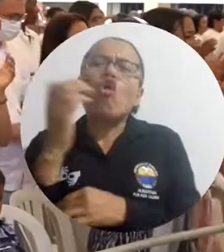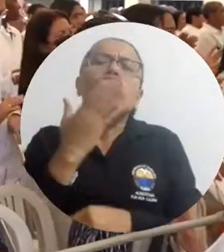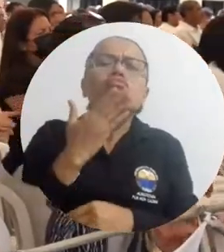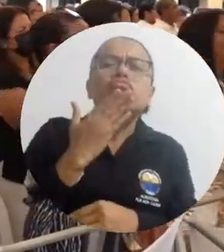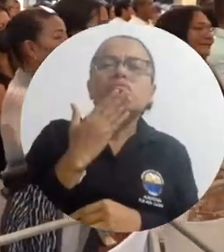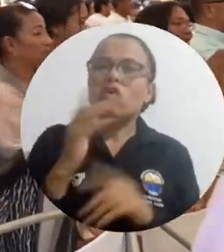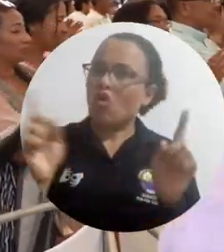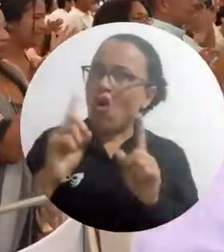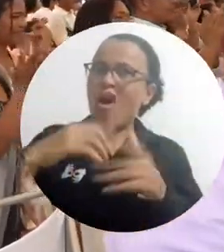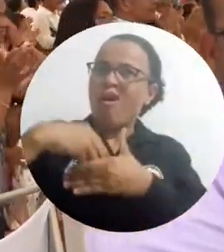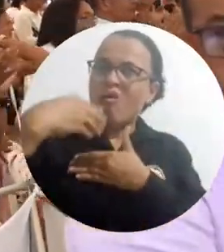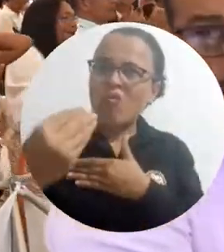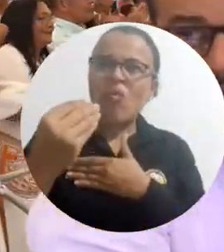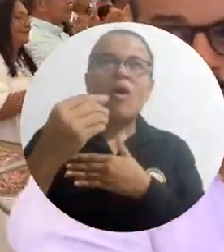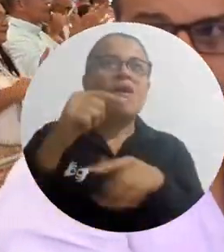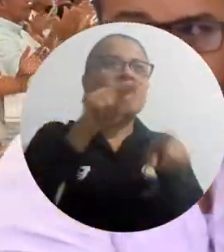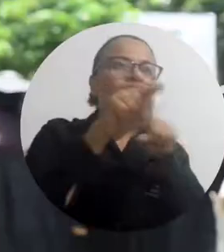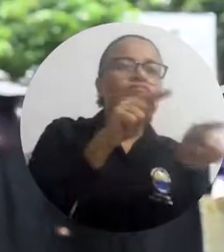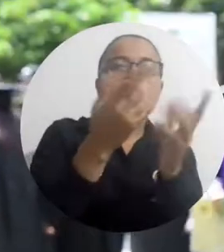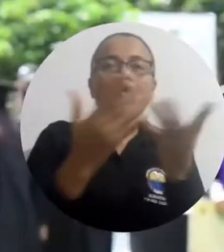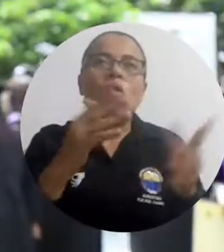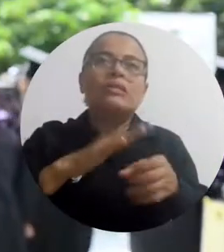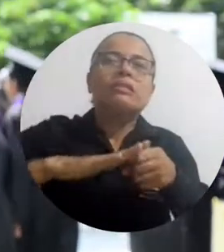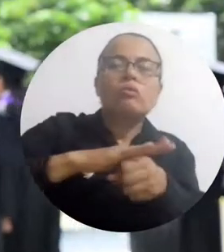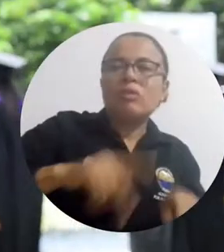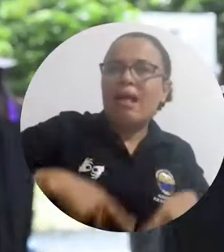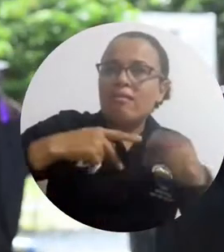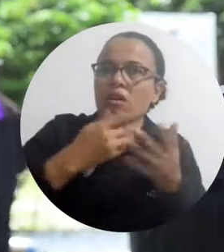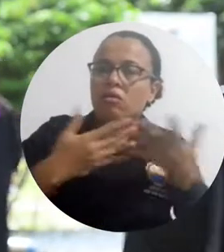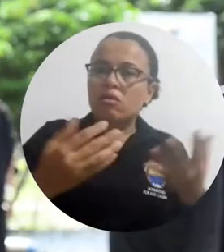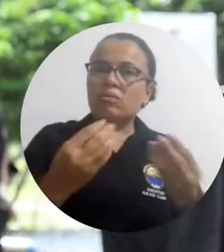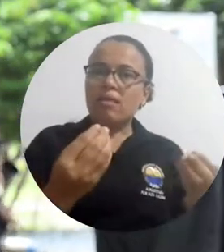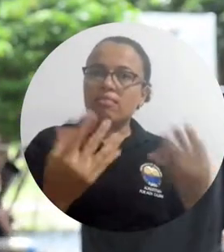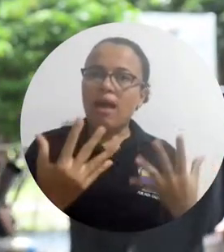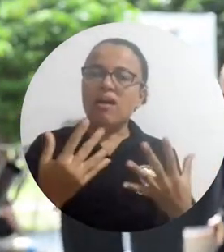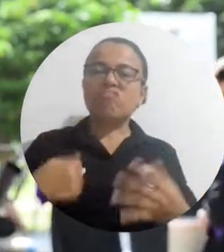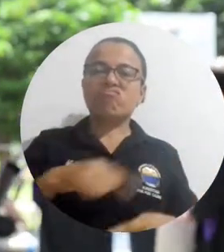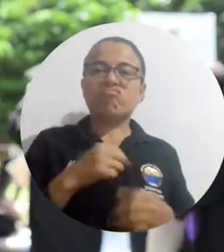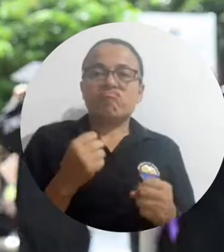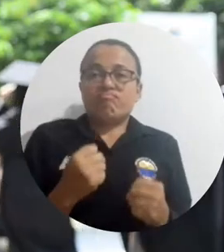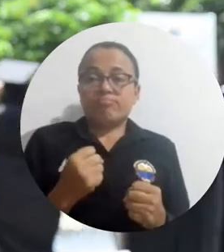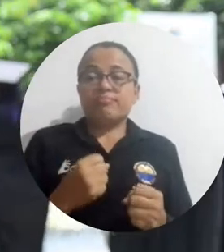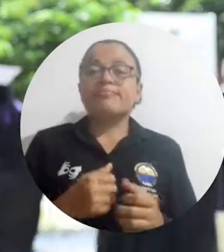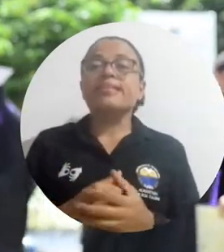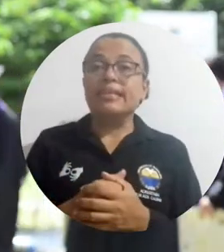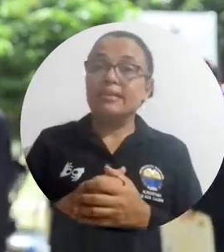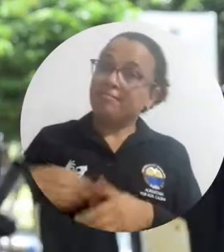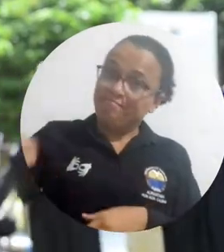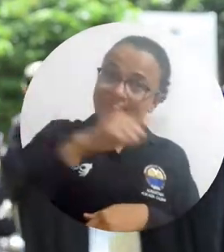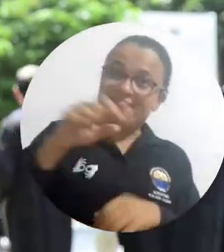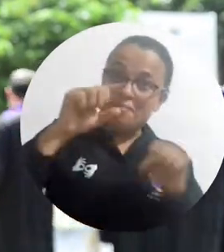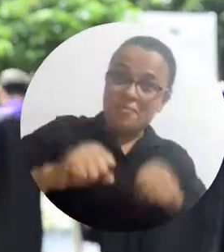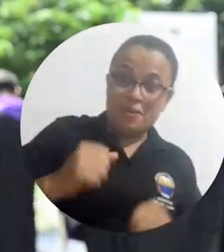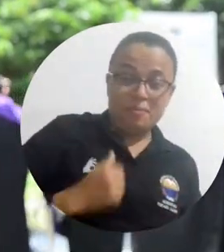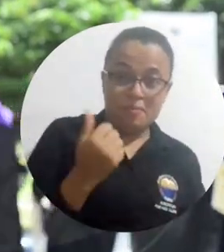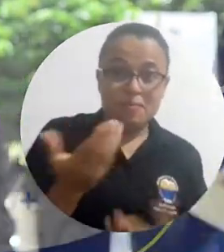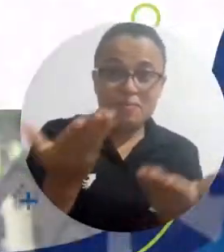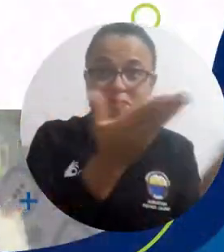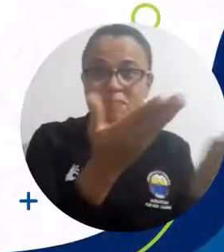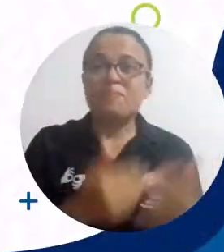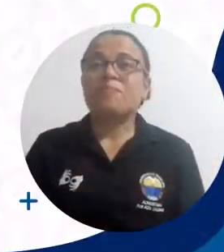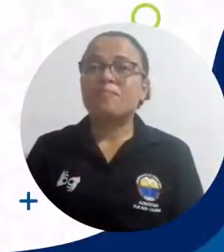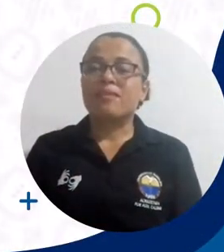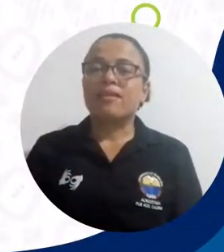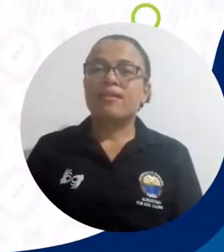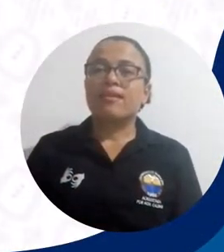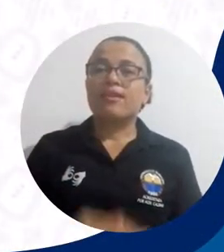de confort nos enseña a enfrentar nuevas situaciones en la vida y en todo sentido es un beneficio. Así que los invito a que aprovechen estos